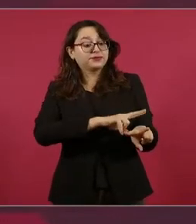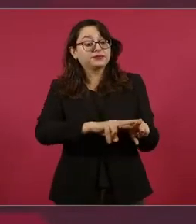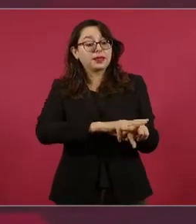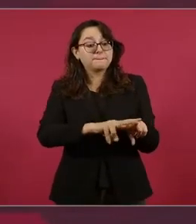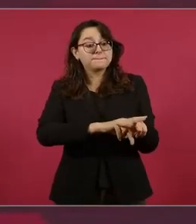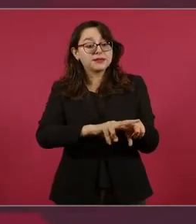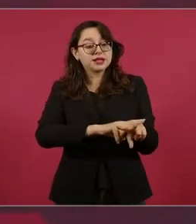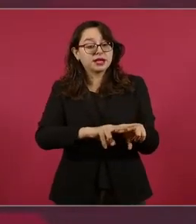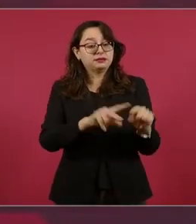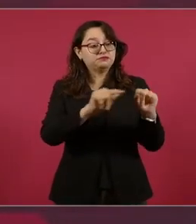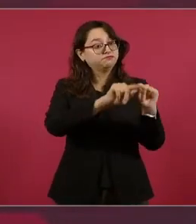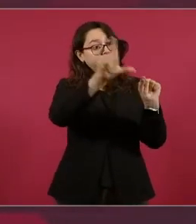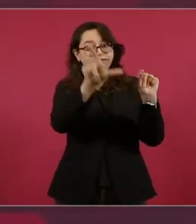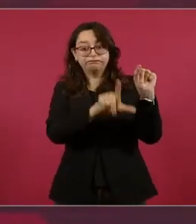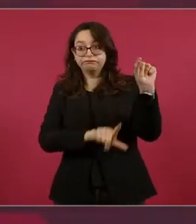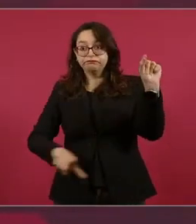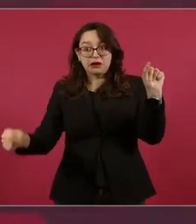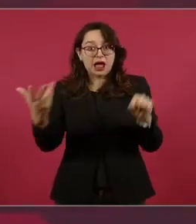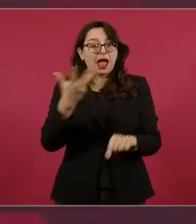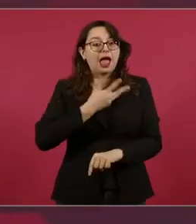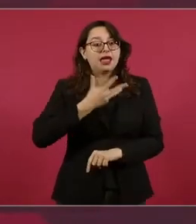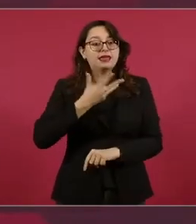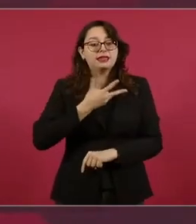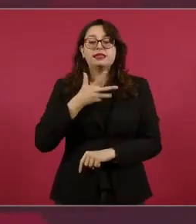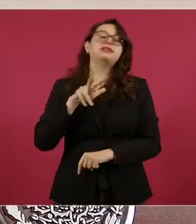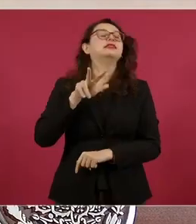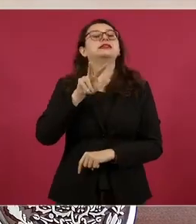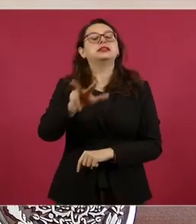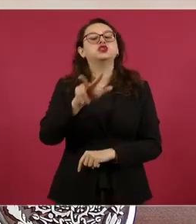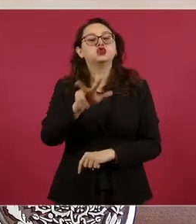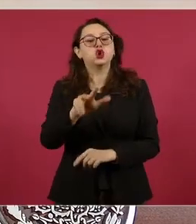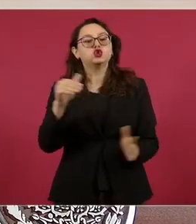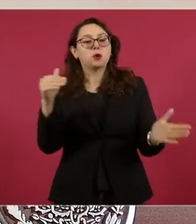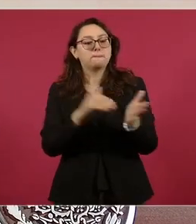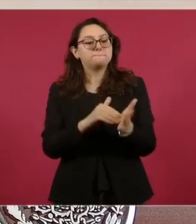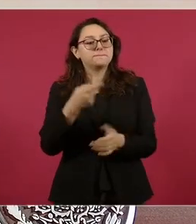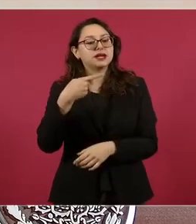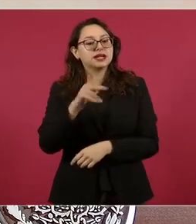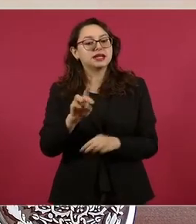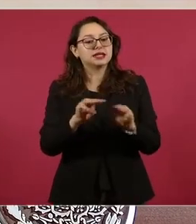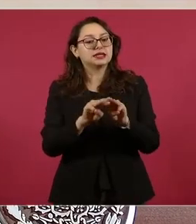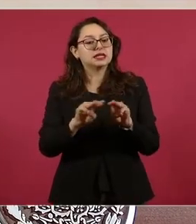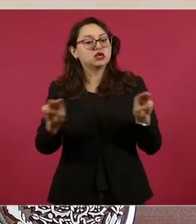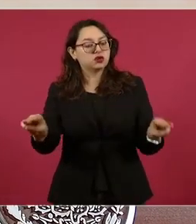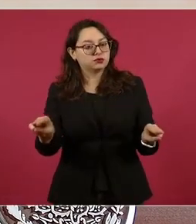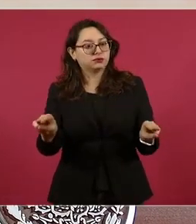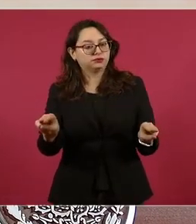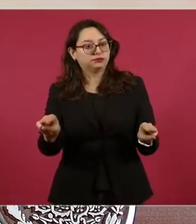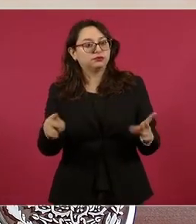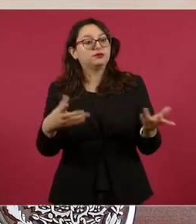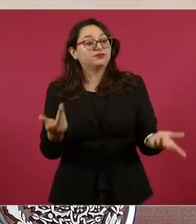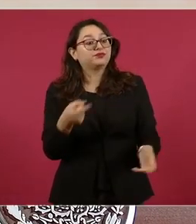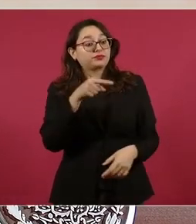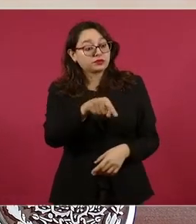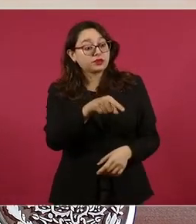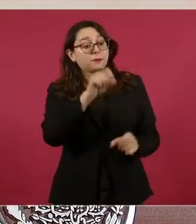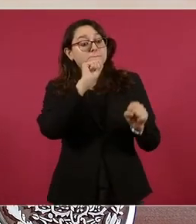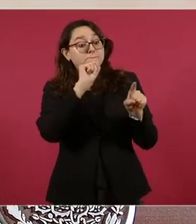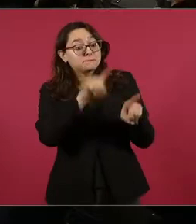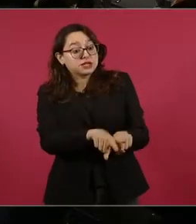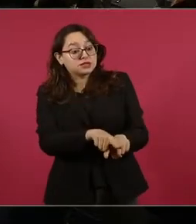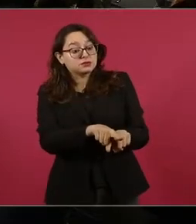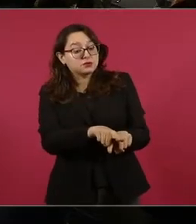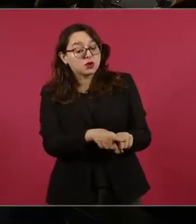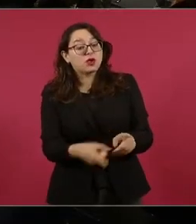km de vías del ferrocarril de carga